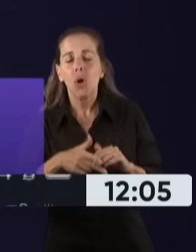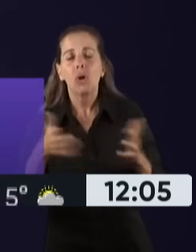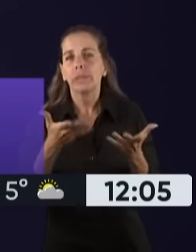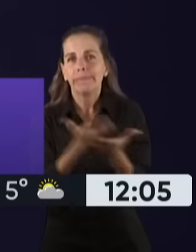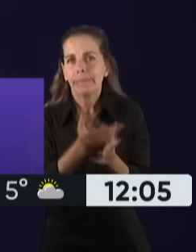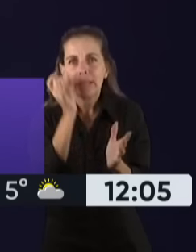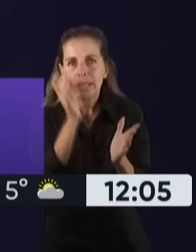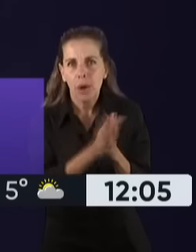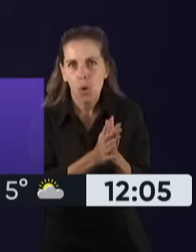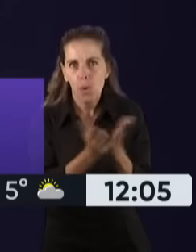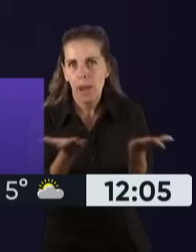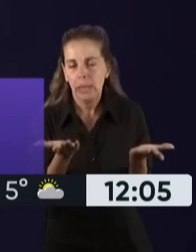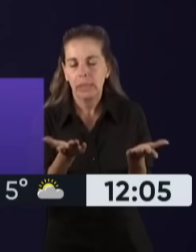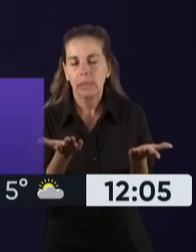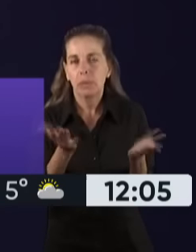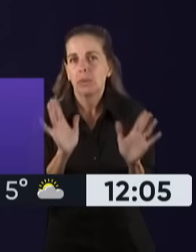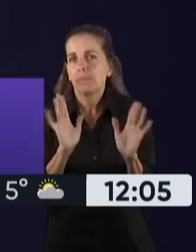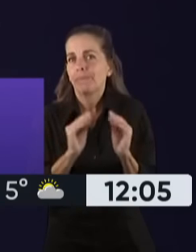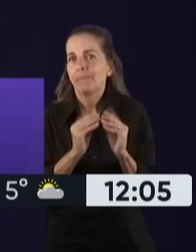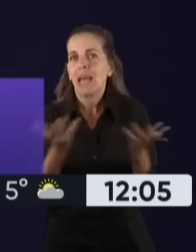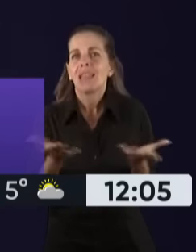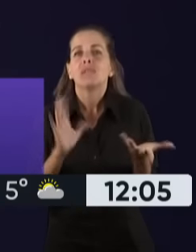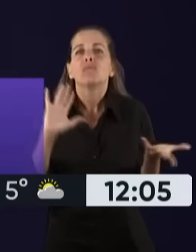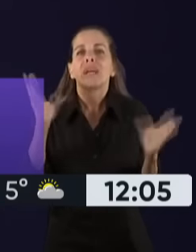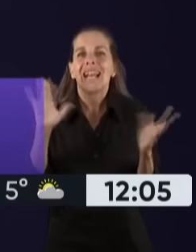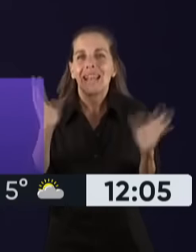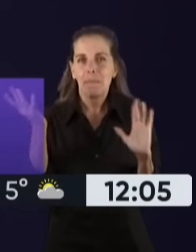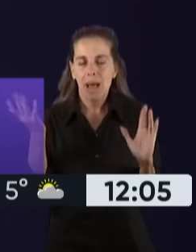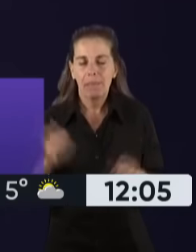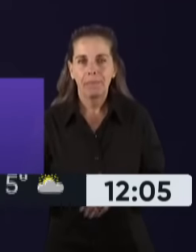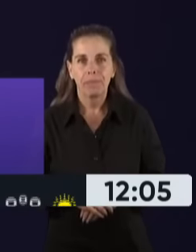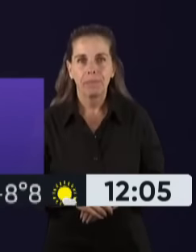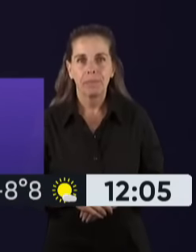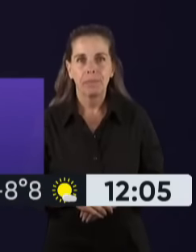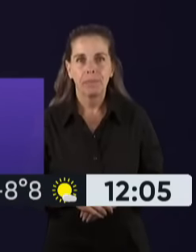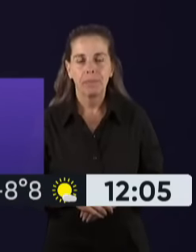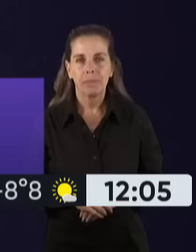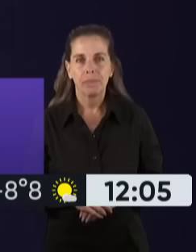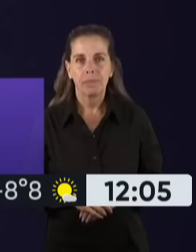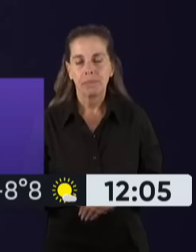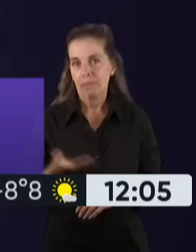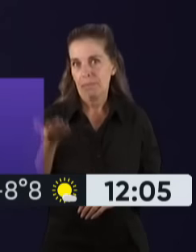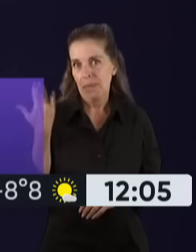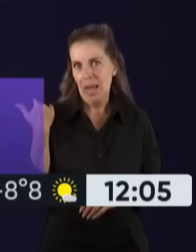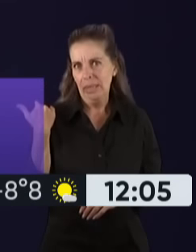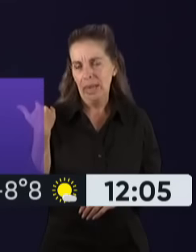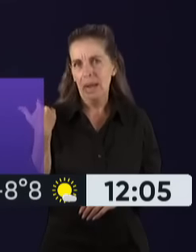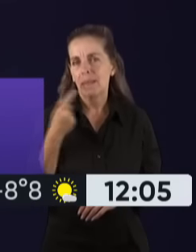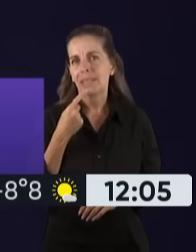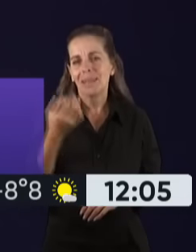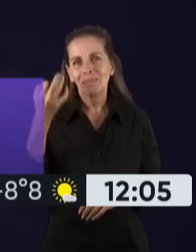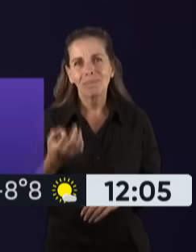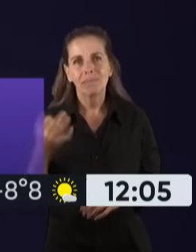bueno eh es un tema de fuerza mayor eh ayer hablábamos de los primeros 100 días de